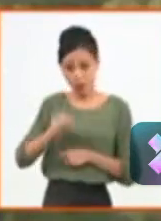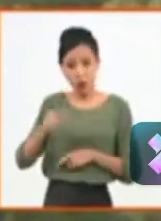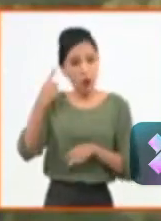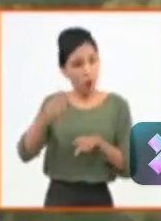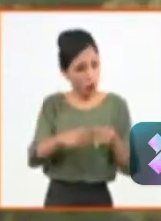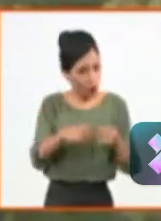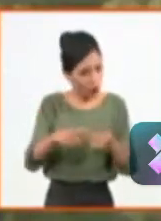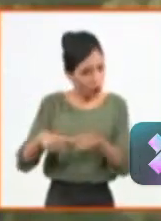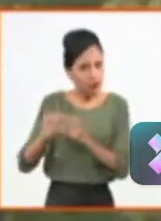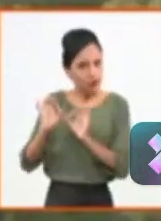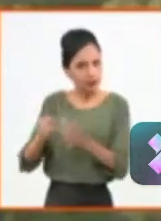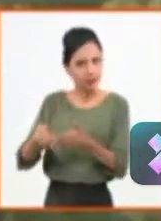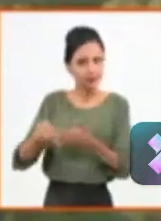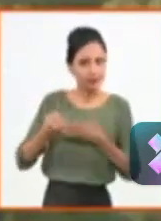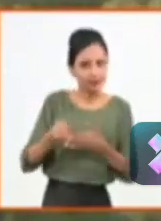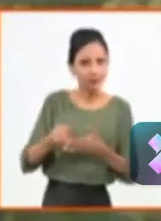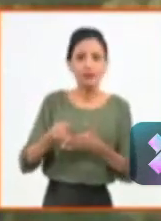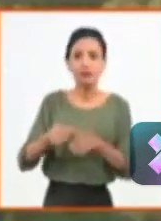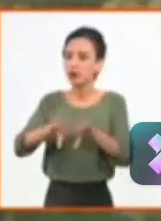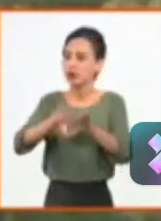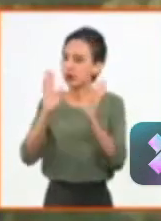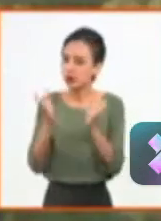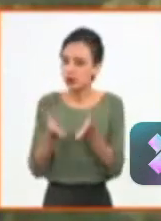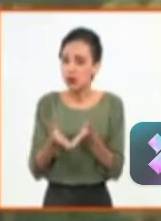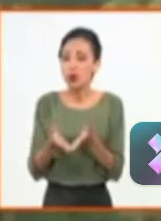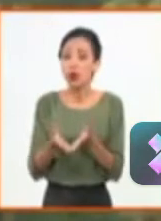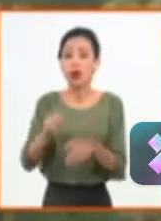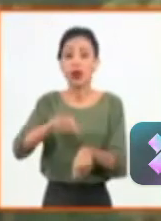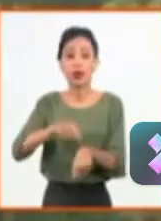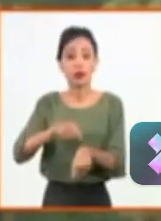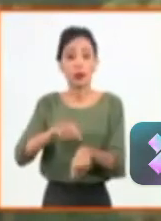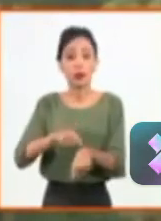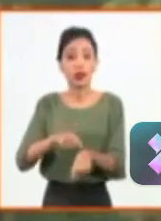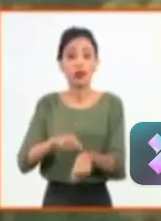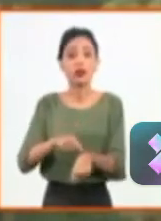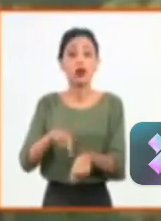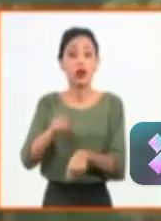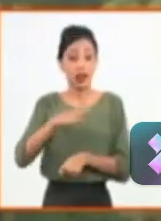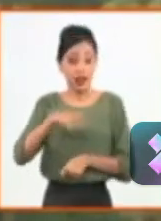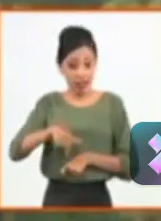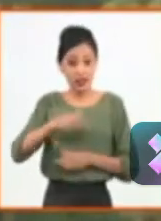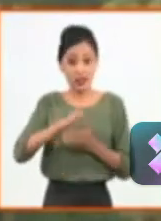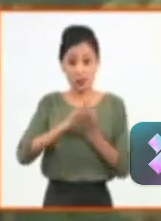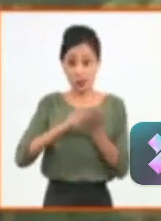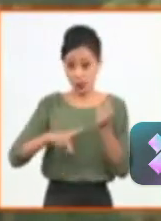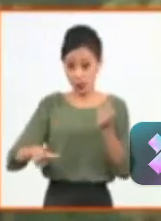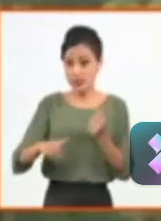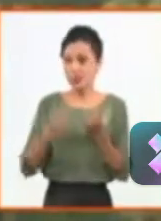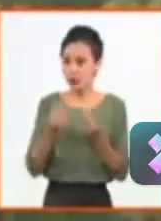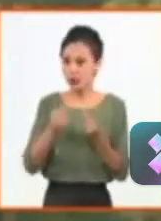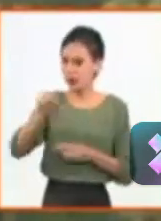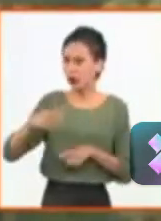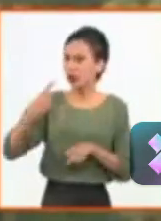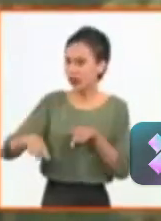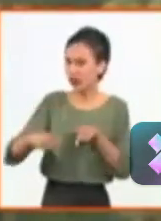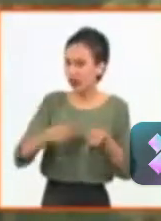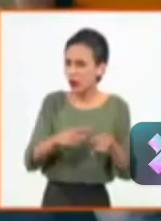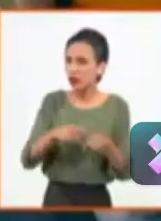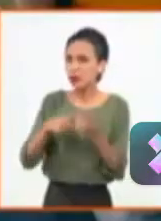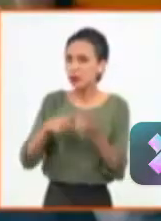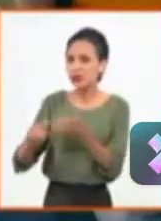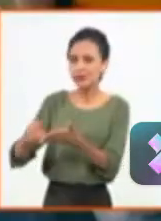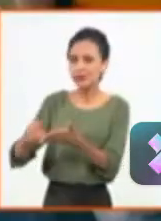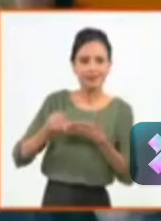el apoyo logístico, todo el apoyo moral que en este momento están recibiendo esta provincia, y yo creo con total optimismo de que va a